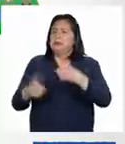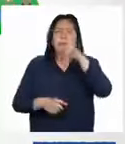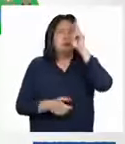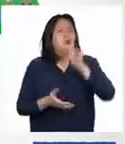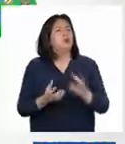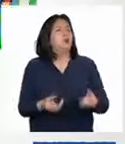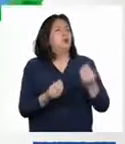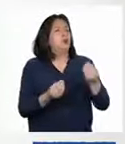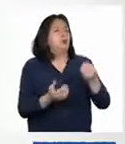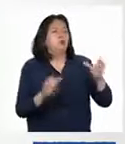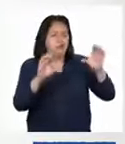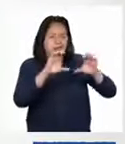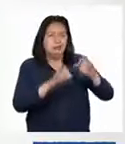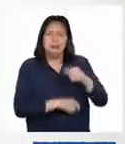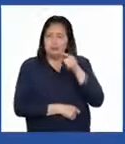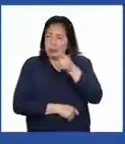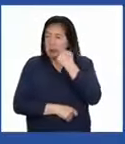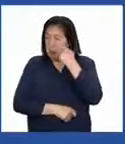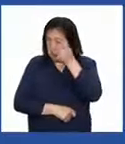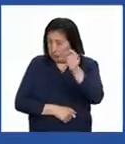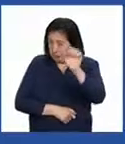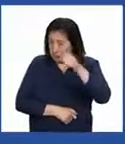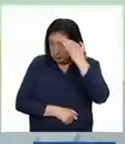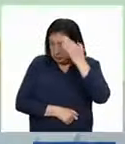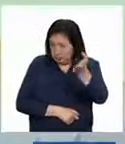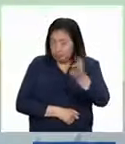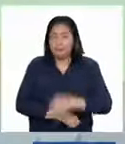el Perú mediante la ciencia. Vamos a conocerla.